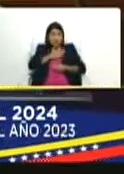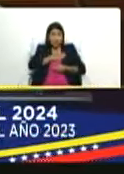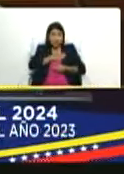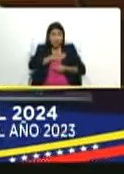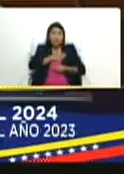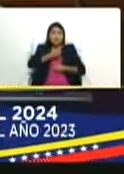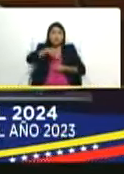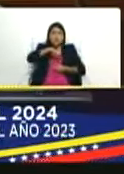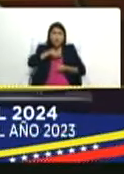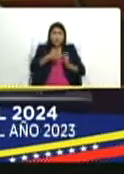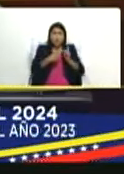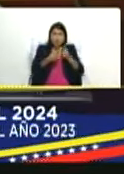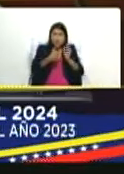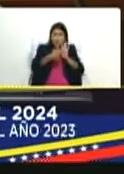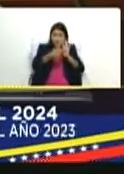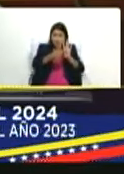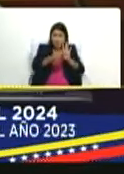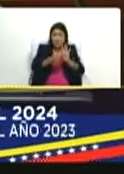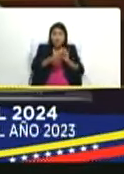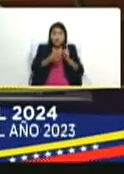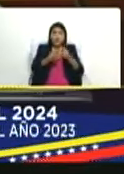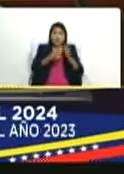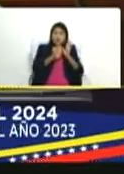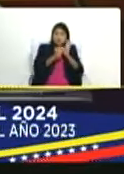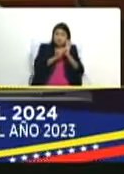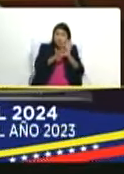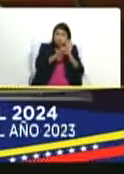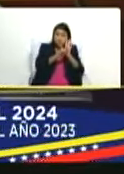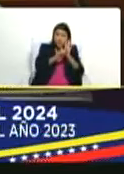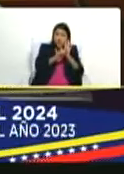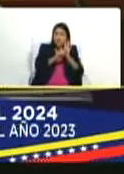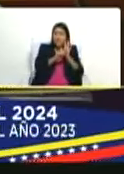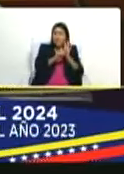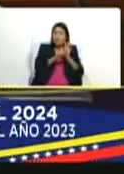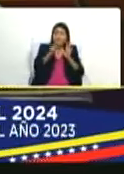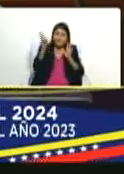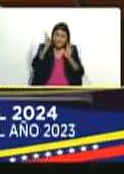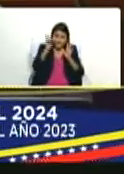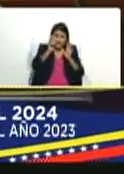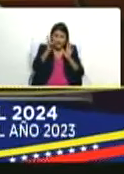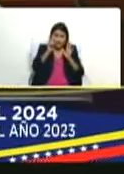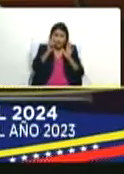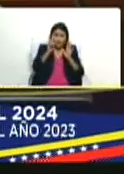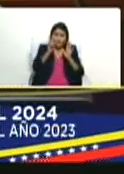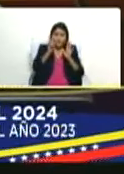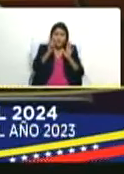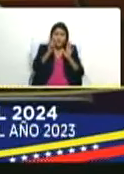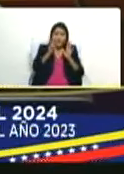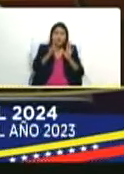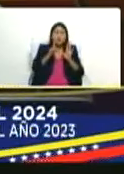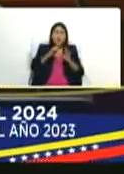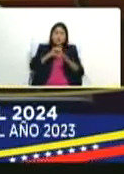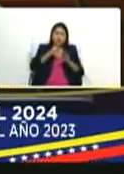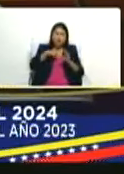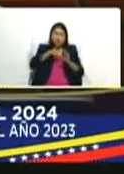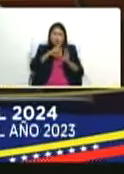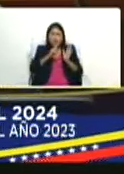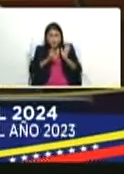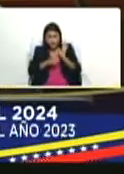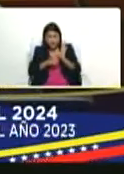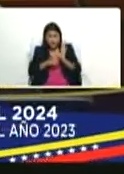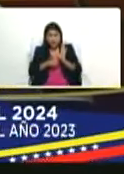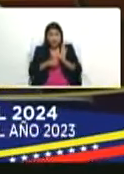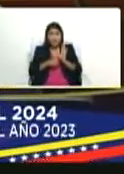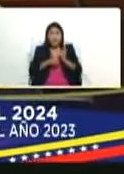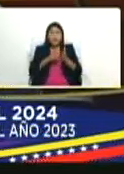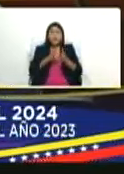justicia. Por mandato de la Constitución de la República Bolivariana de Venezuela, estamos llamados a cumplir fielmente